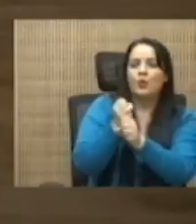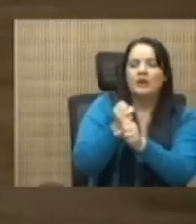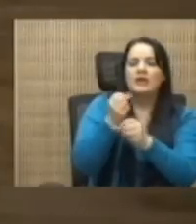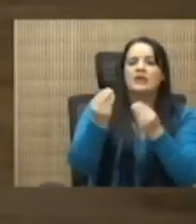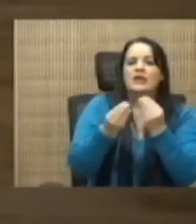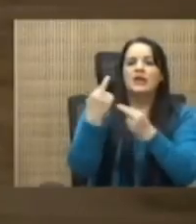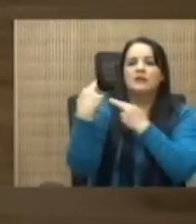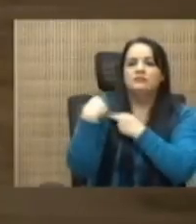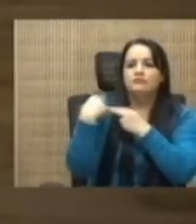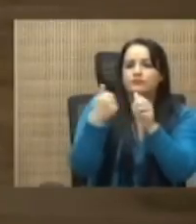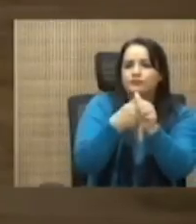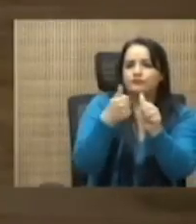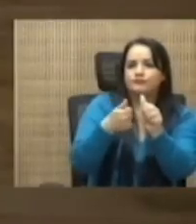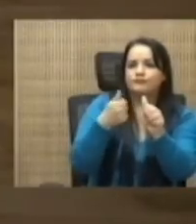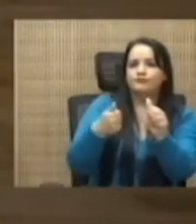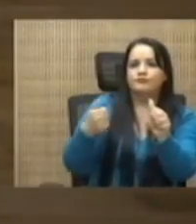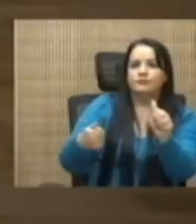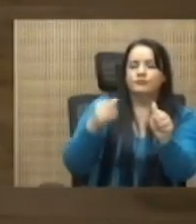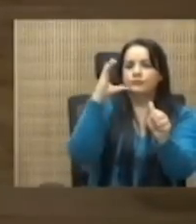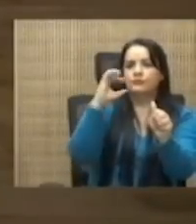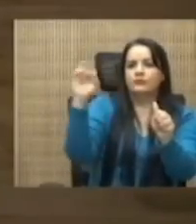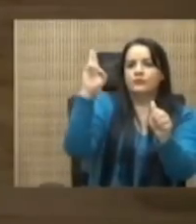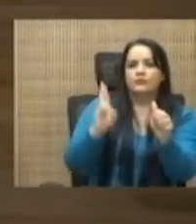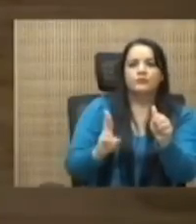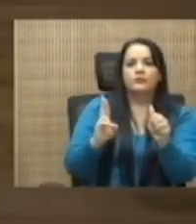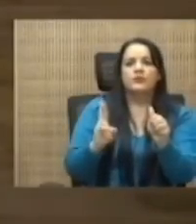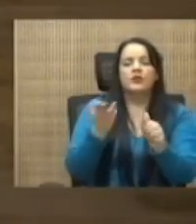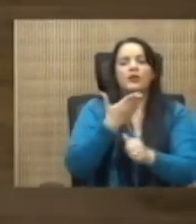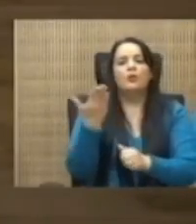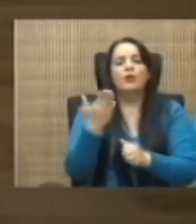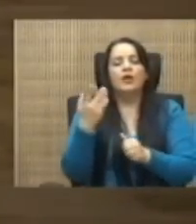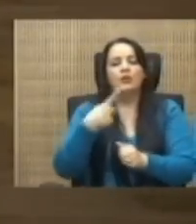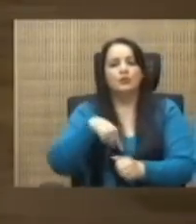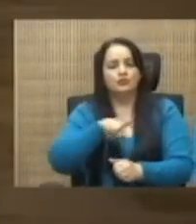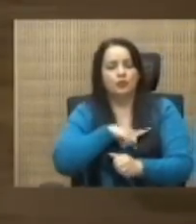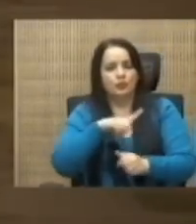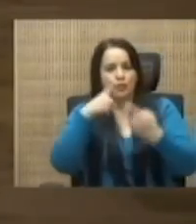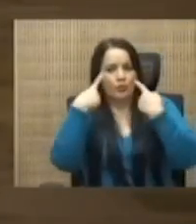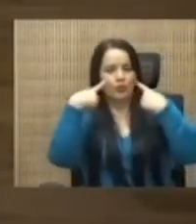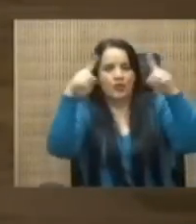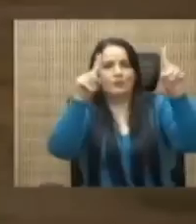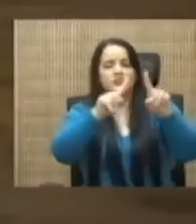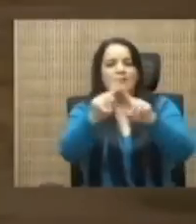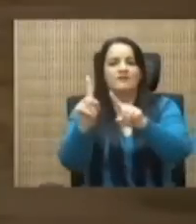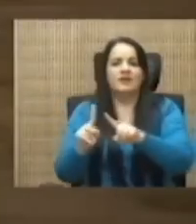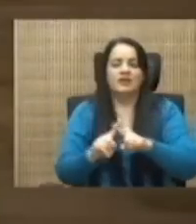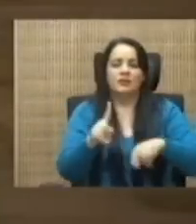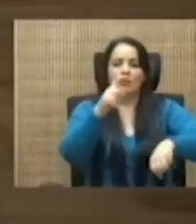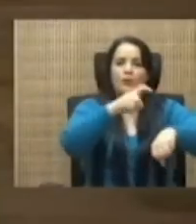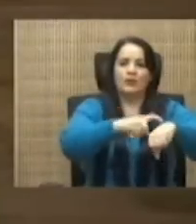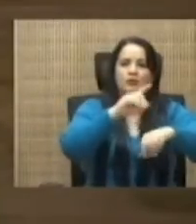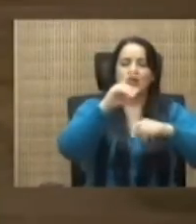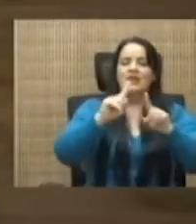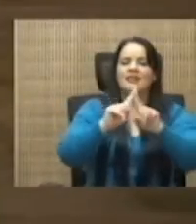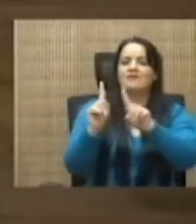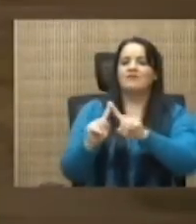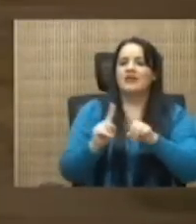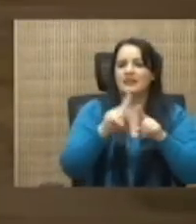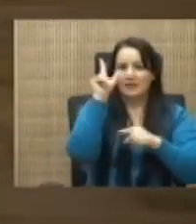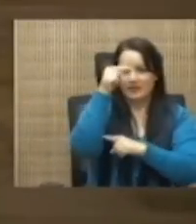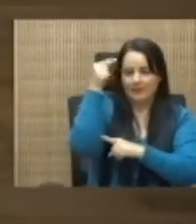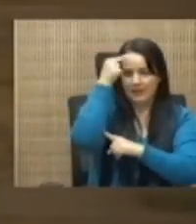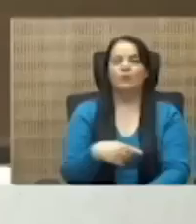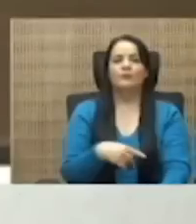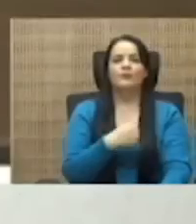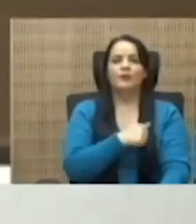a Costa Rica en lo que habíamos logrado tras diferentes momentos y diferentes administraciones en la Defensoría de